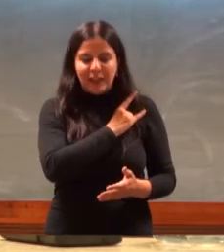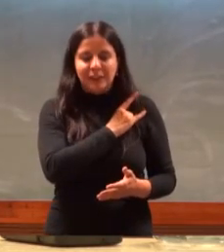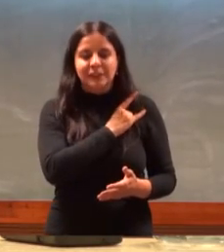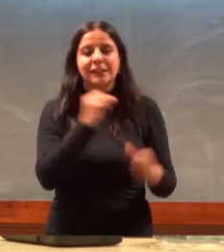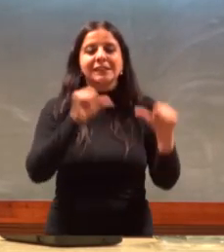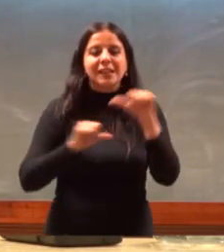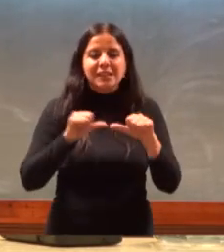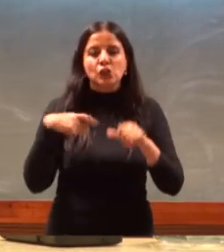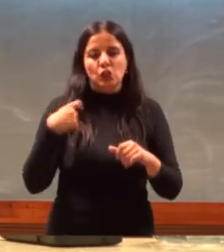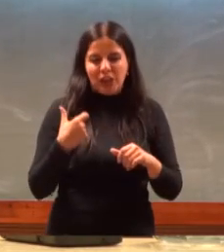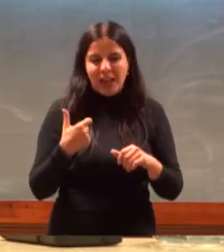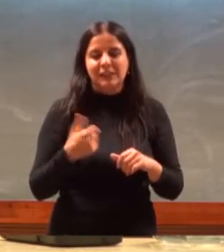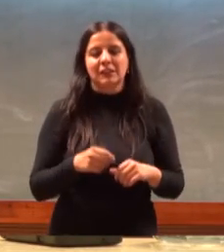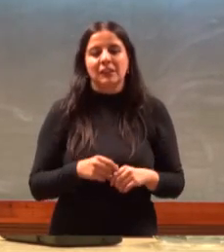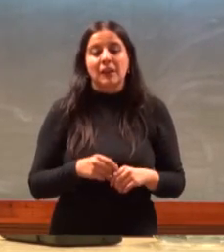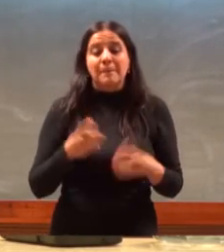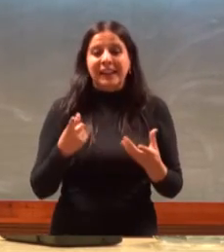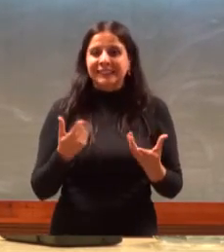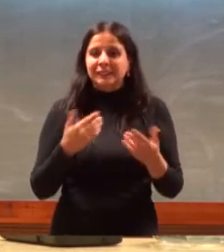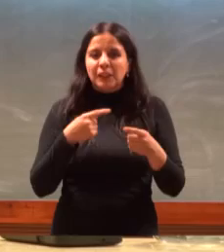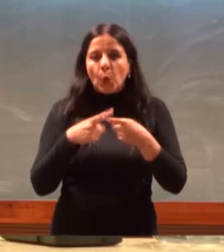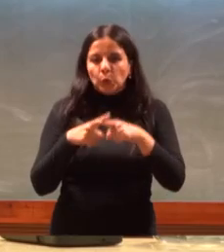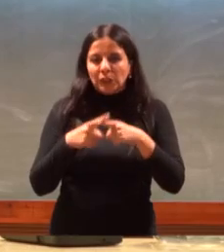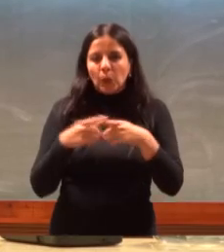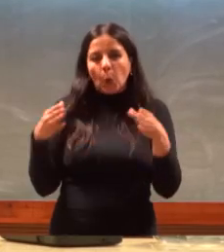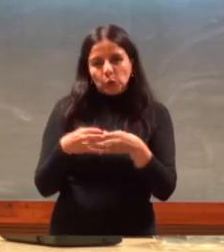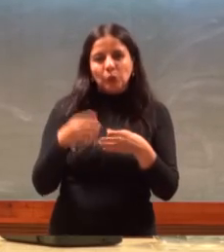para para discutir conjuntamente y tener una